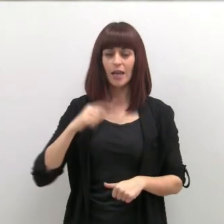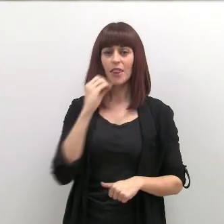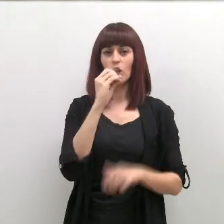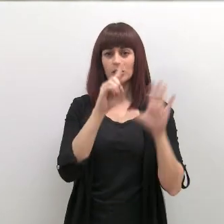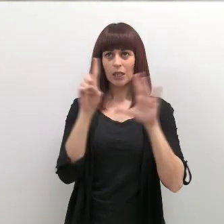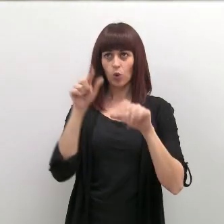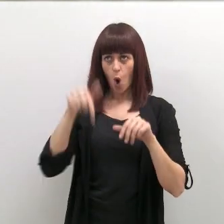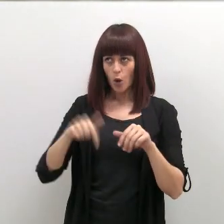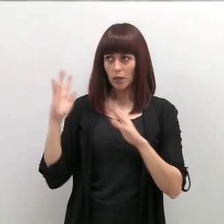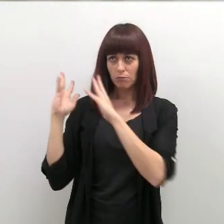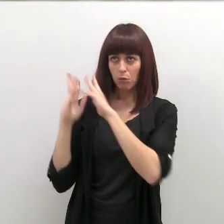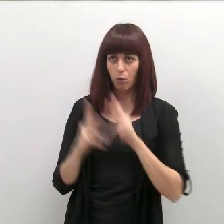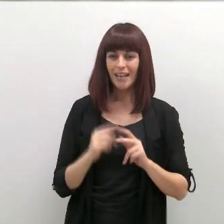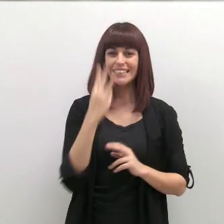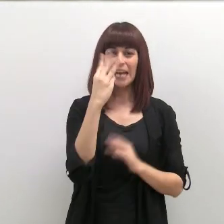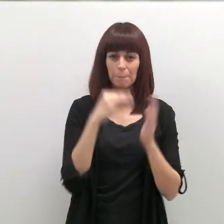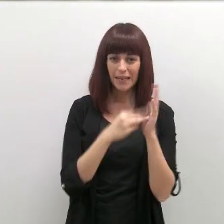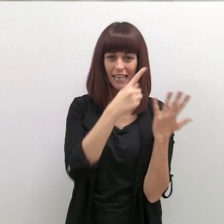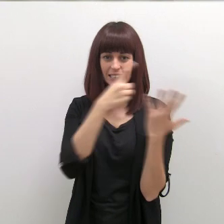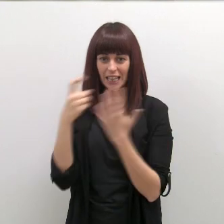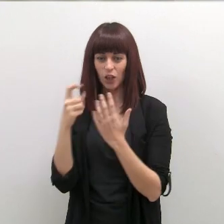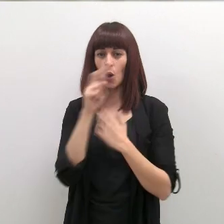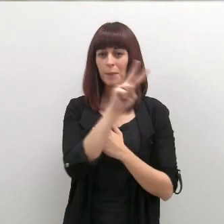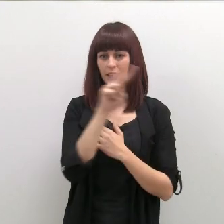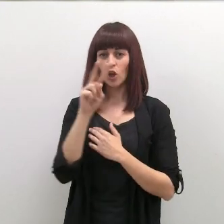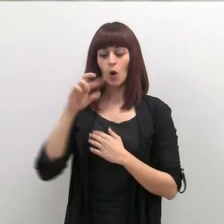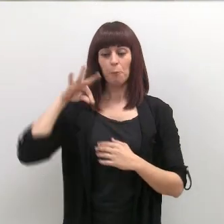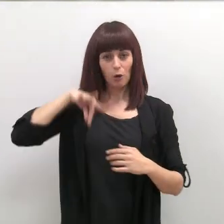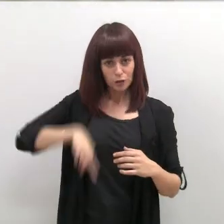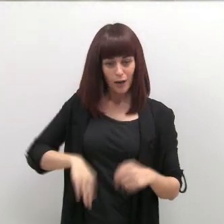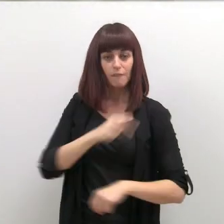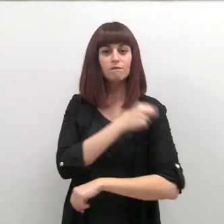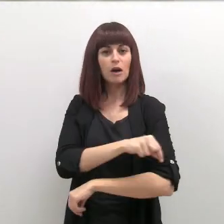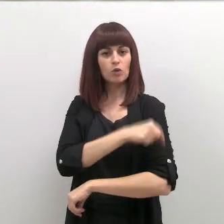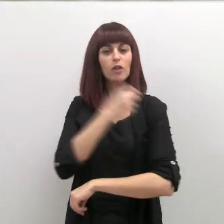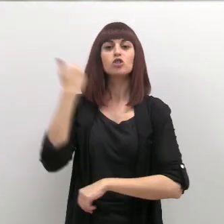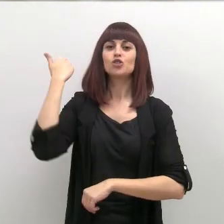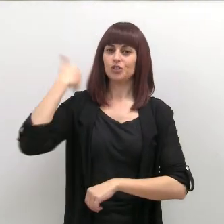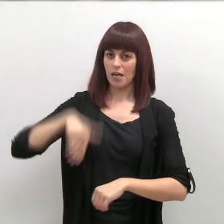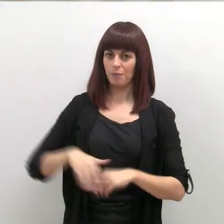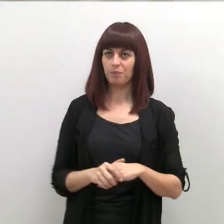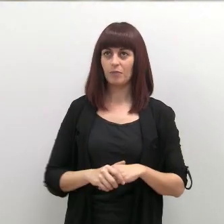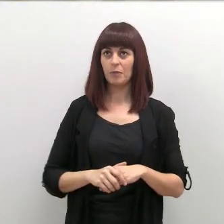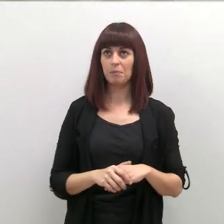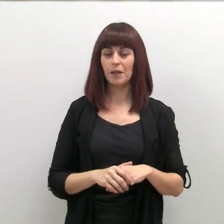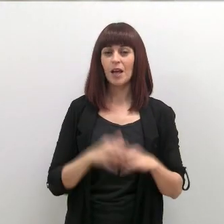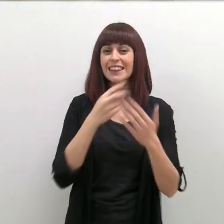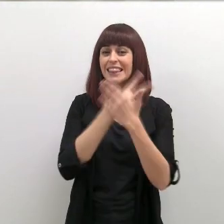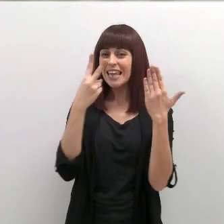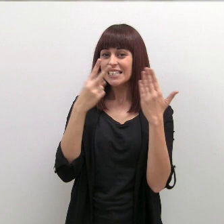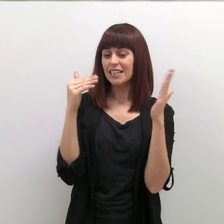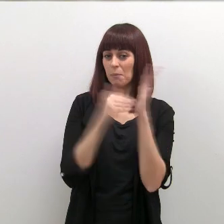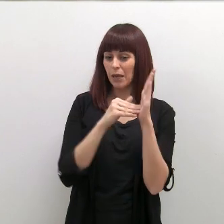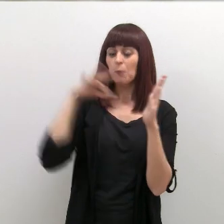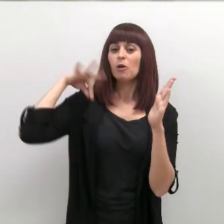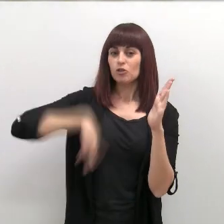llevamos 3.620 profesionales sanitarios vacunados, habiendo solicitado la vacunación cerca de 17.000 profesionales